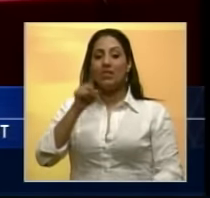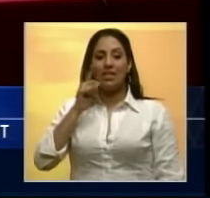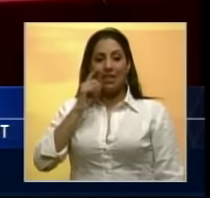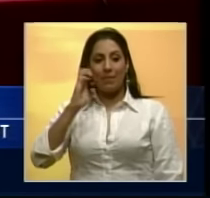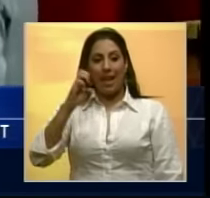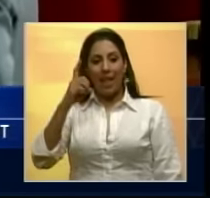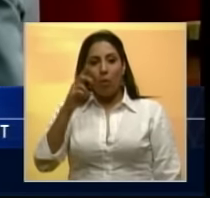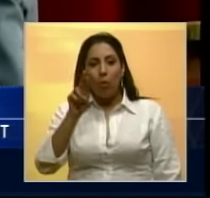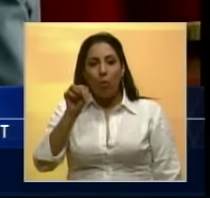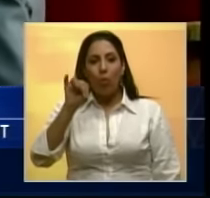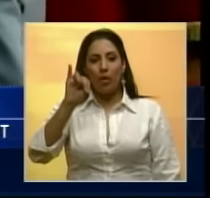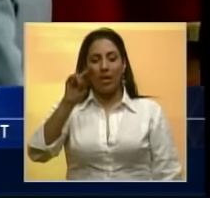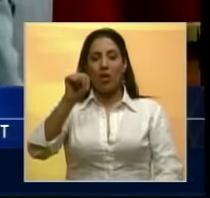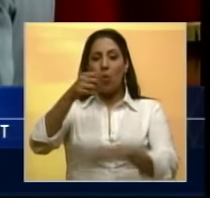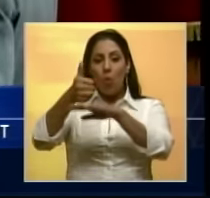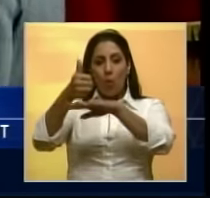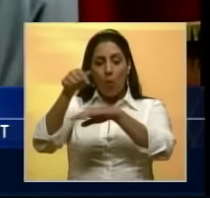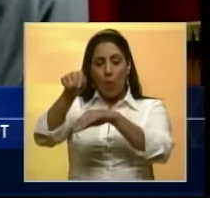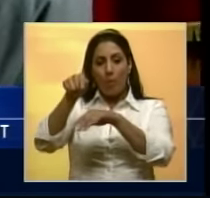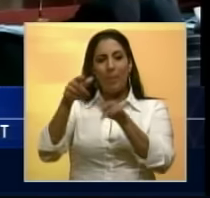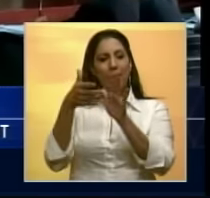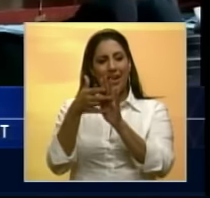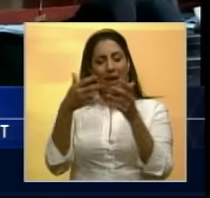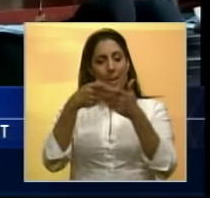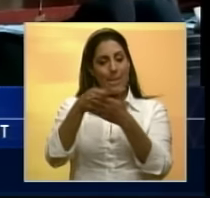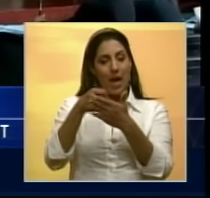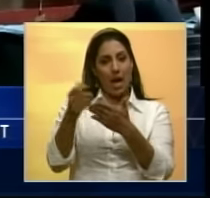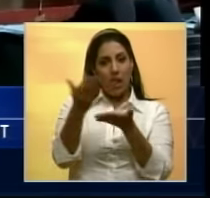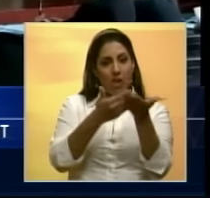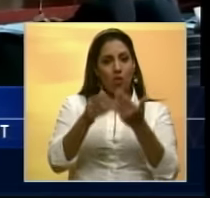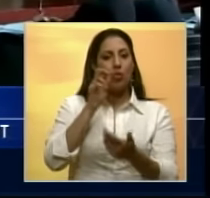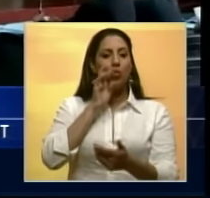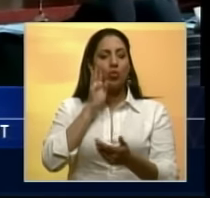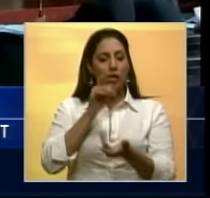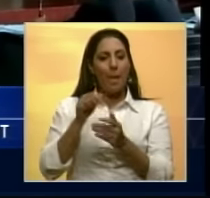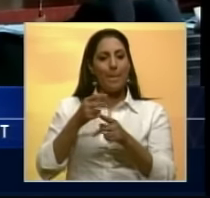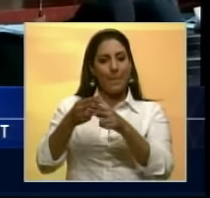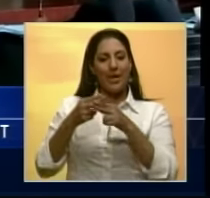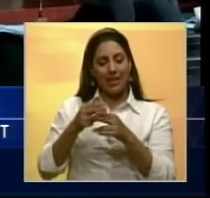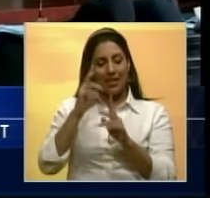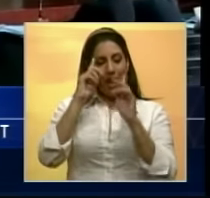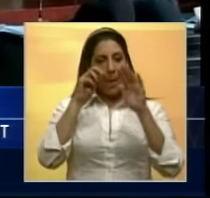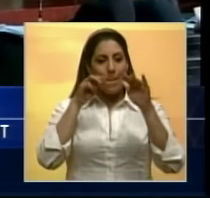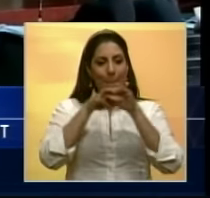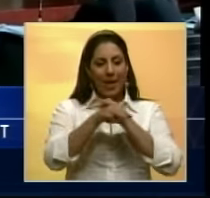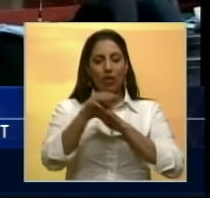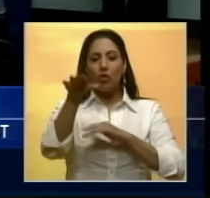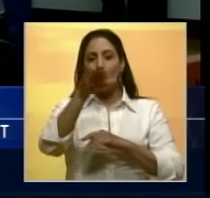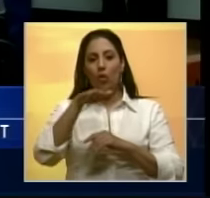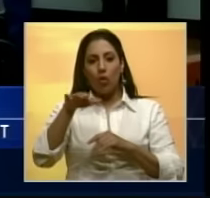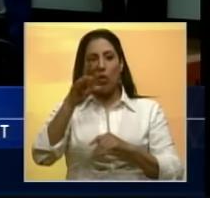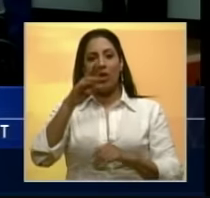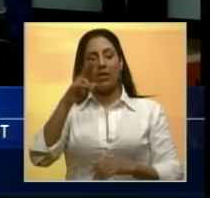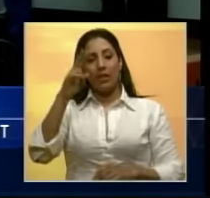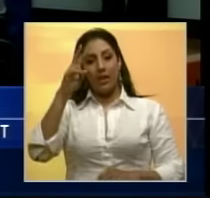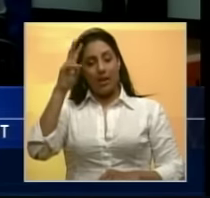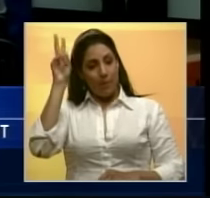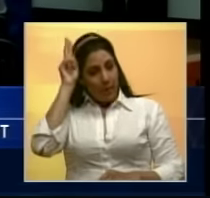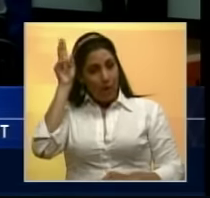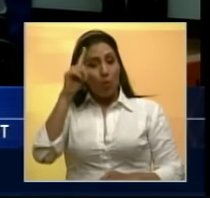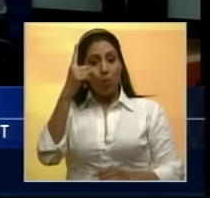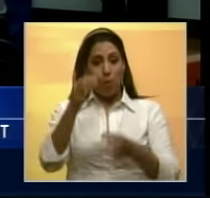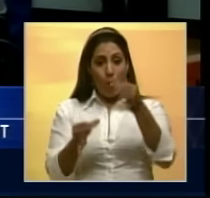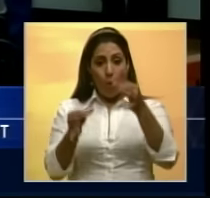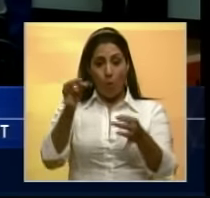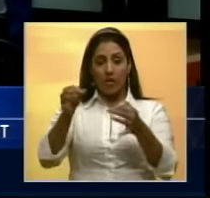como Edwin Luyo, es acusado de favorecer a la empresa en la licitación para la línea 1 del Metro de Lima. Un juez